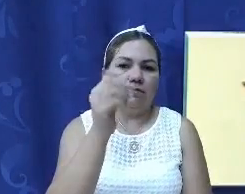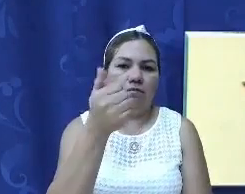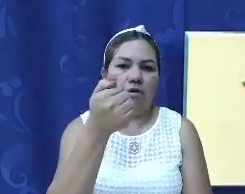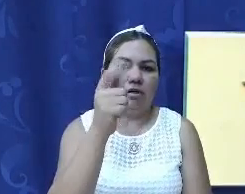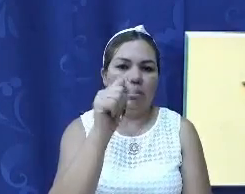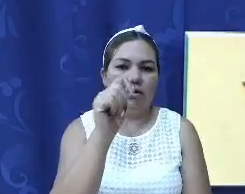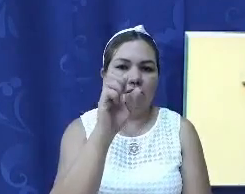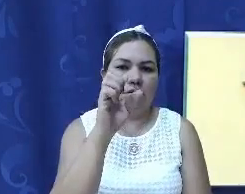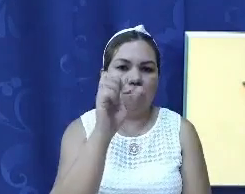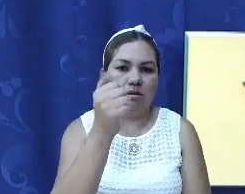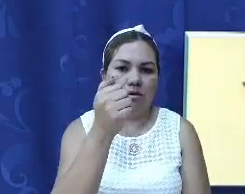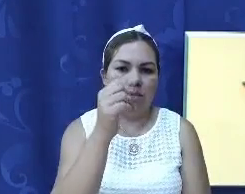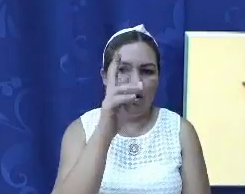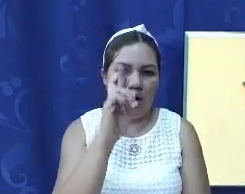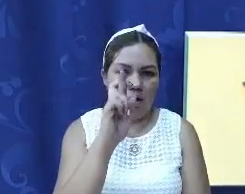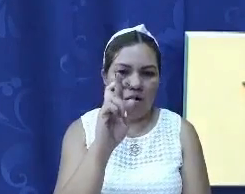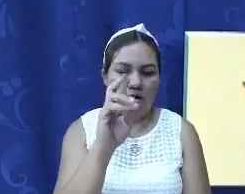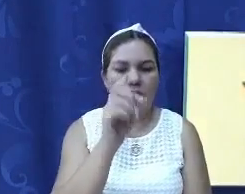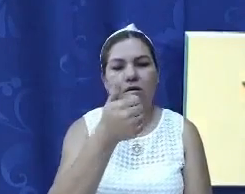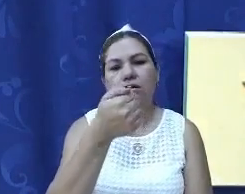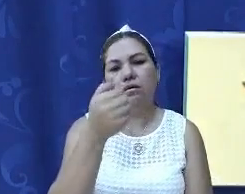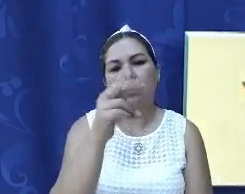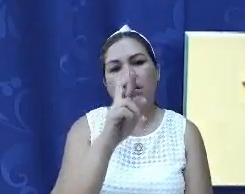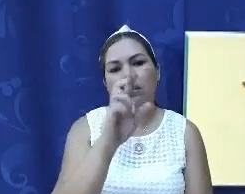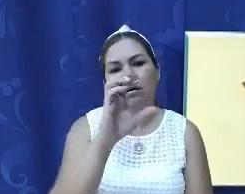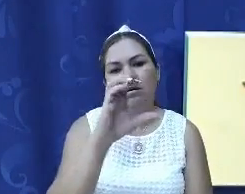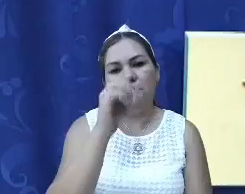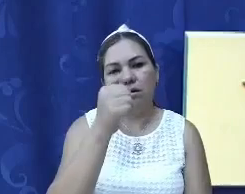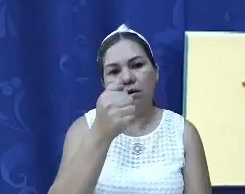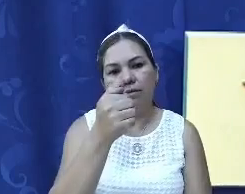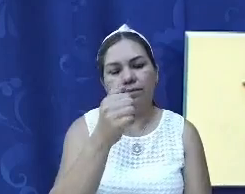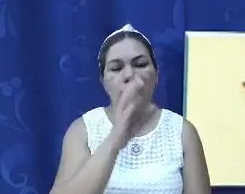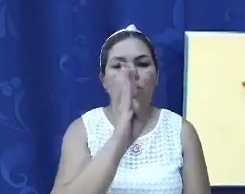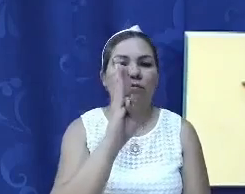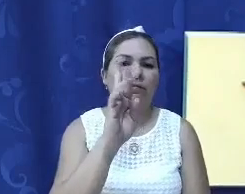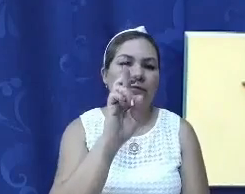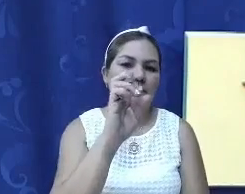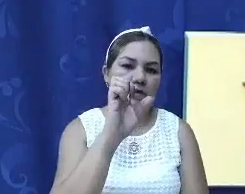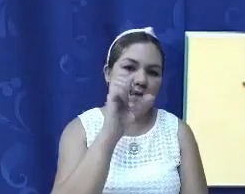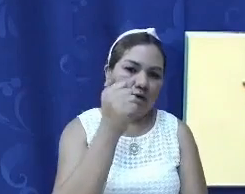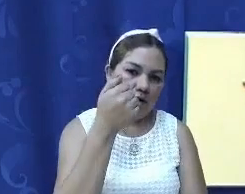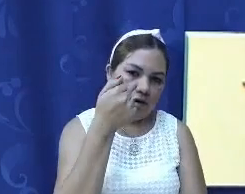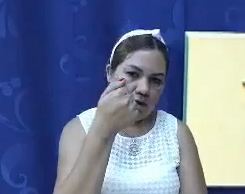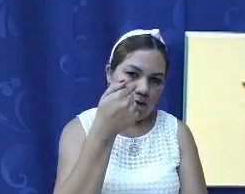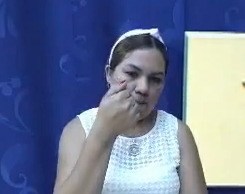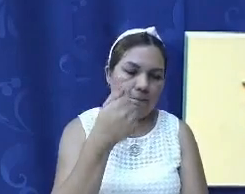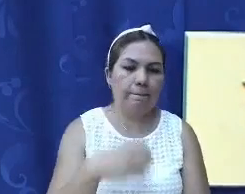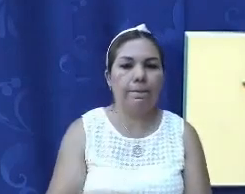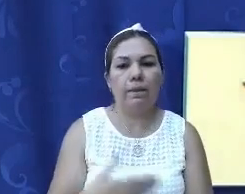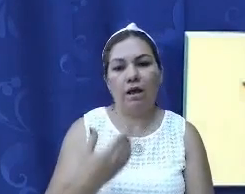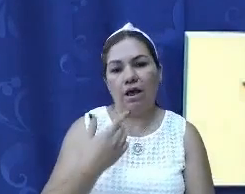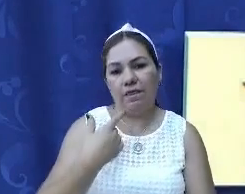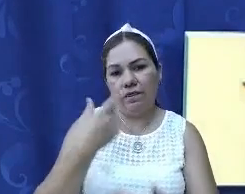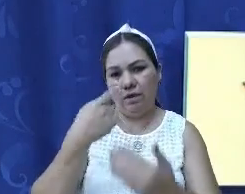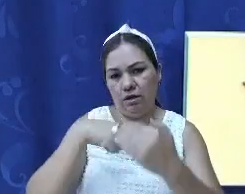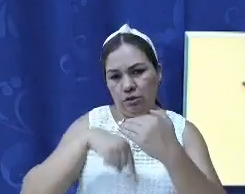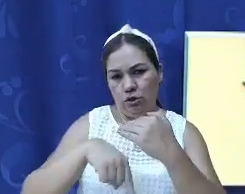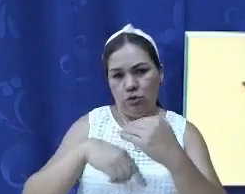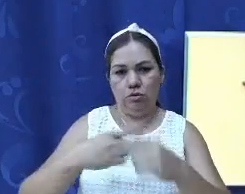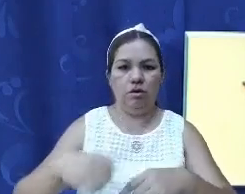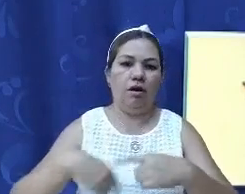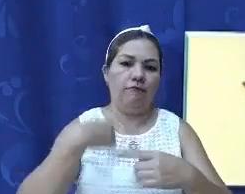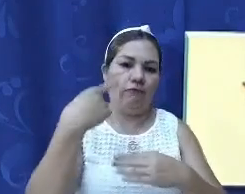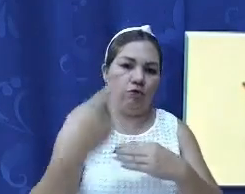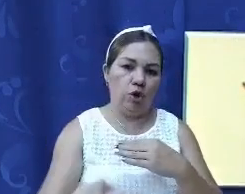Brea es un, tipifica la unción de Dios. Pero le dice por dentro y por fuera. Quiere decir que hay